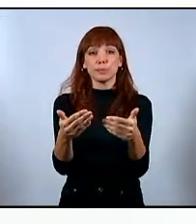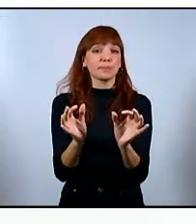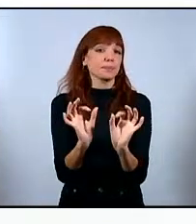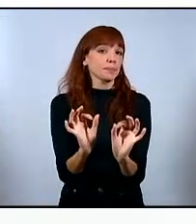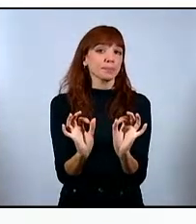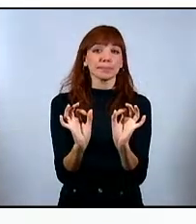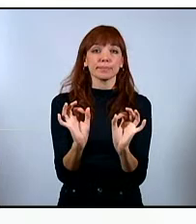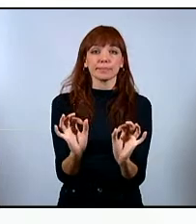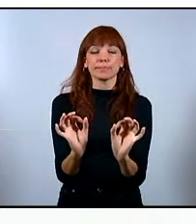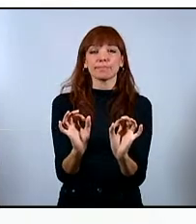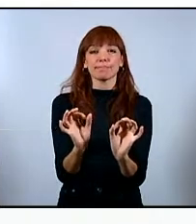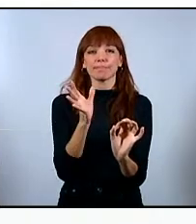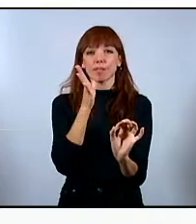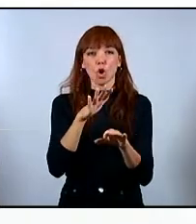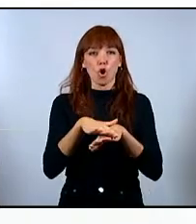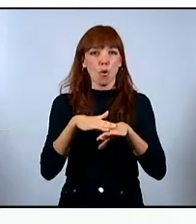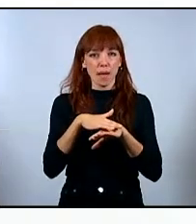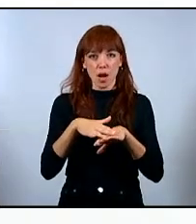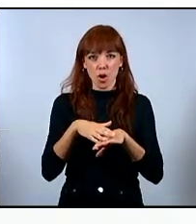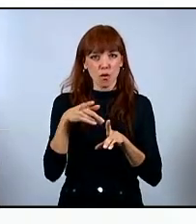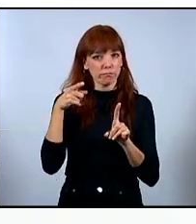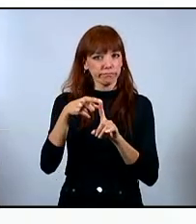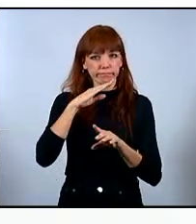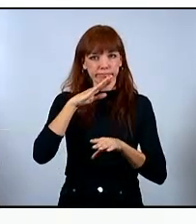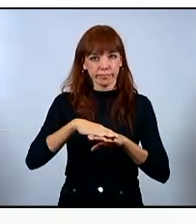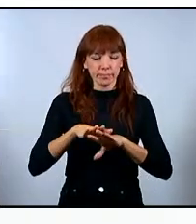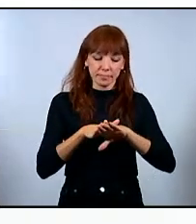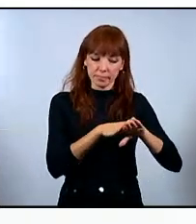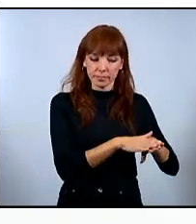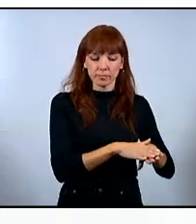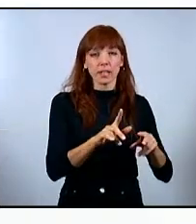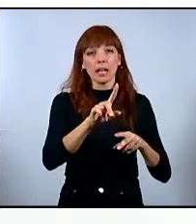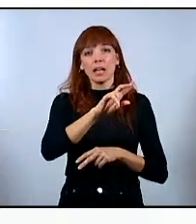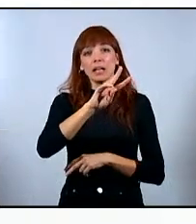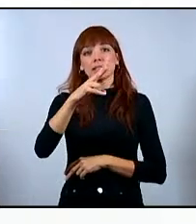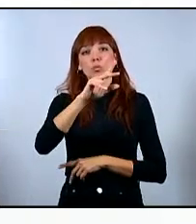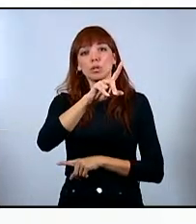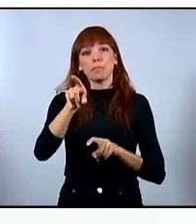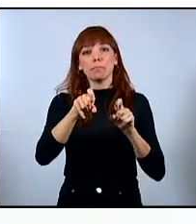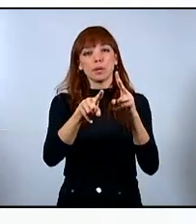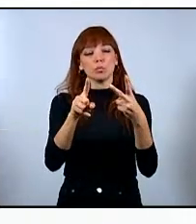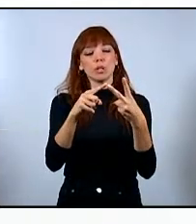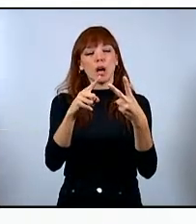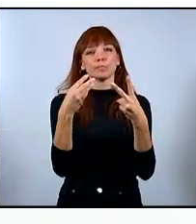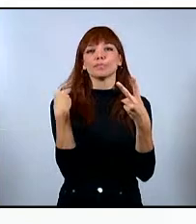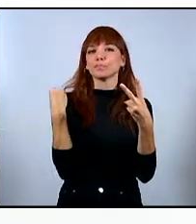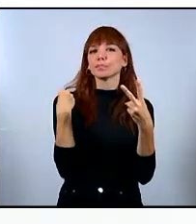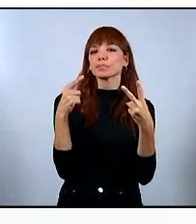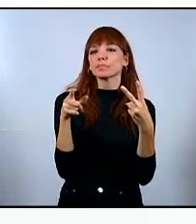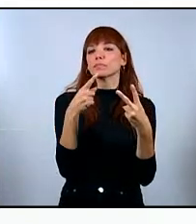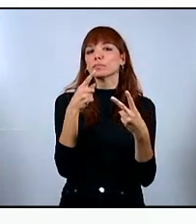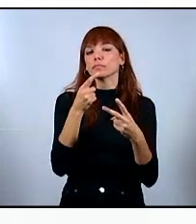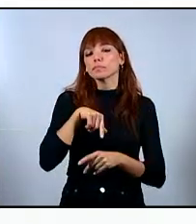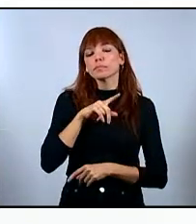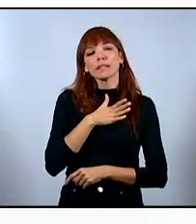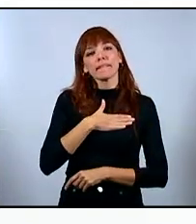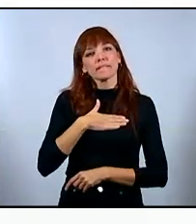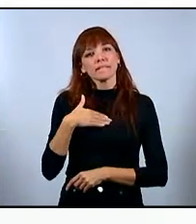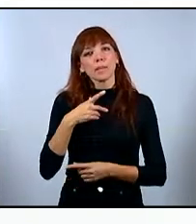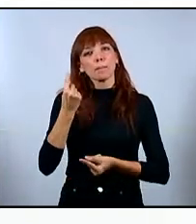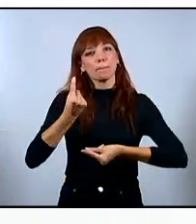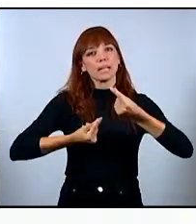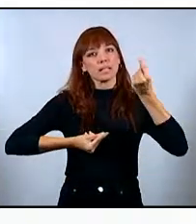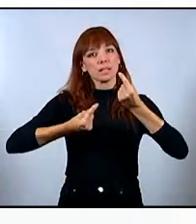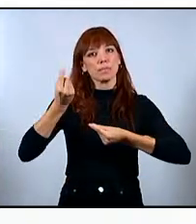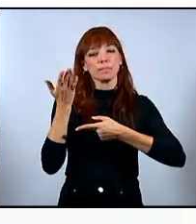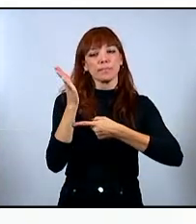es el de este gobierno. Y con respecto a la segunda cuestión que planteaba, nuestra intención es presentar el presupuesto